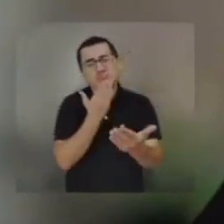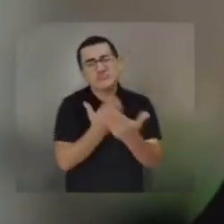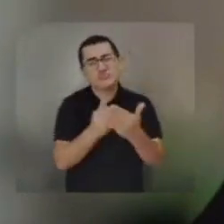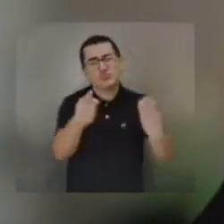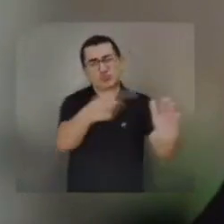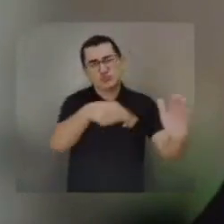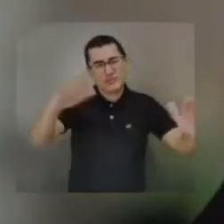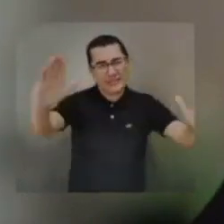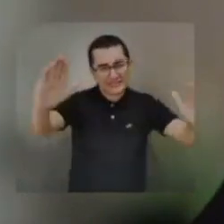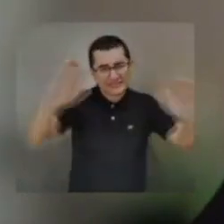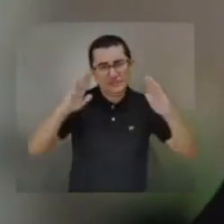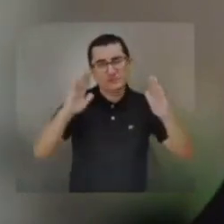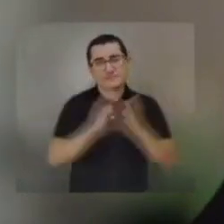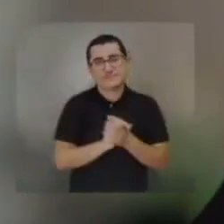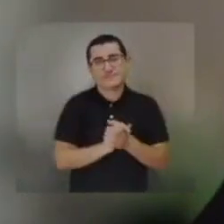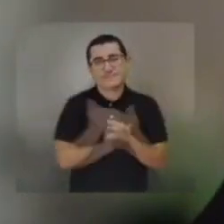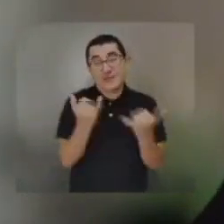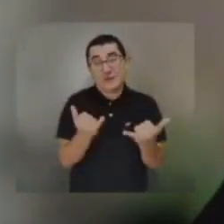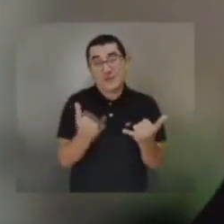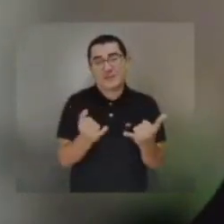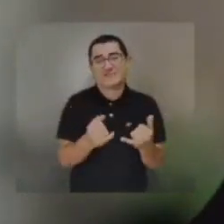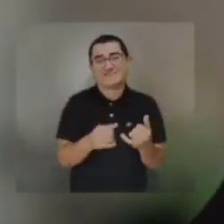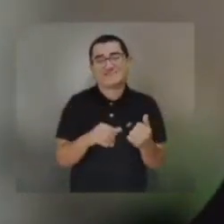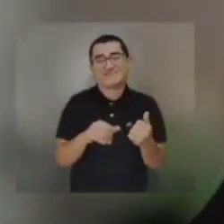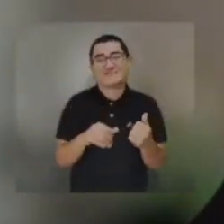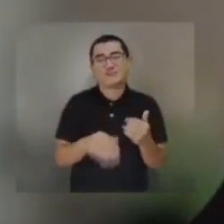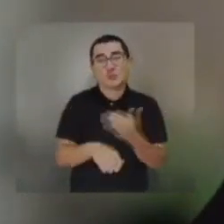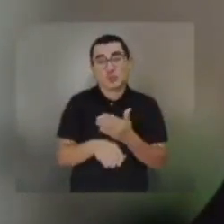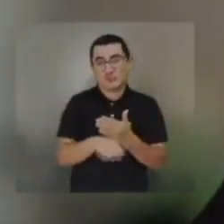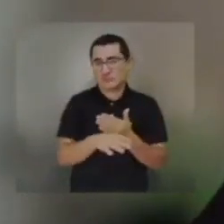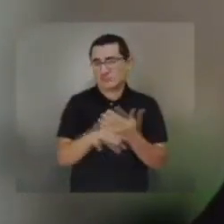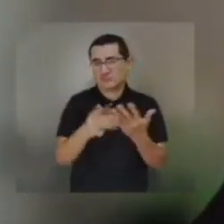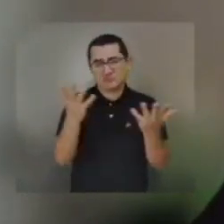y bueno, quedamos a la orden para cualquier pregunta que sugiera.